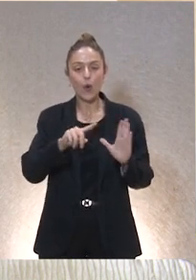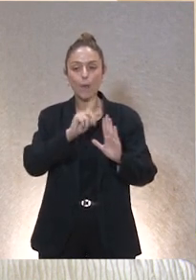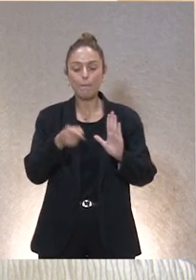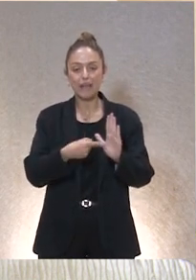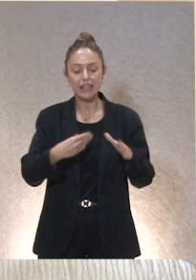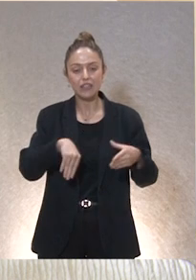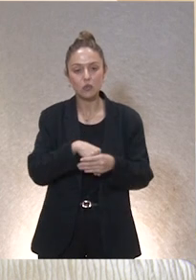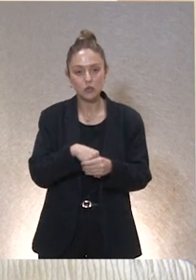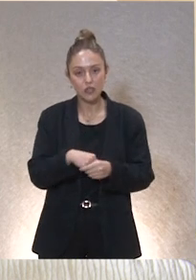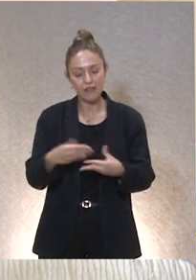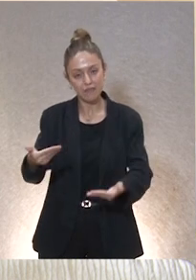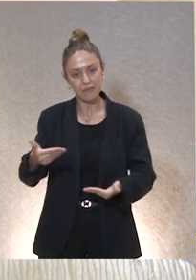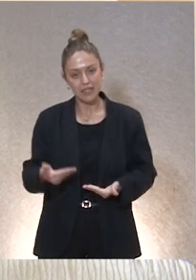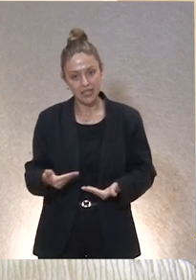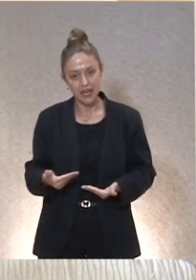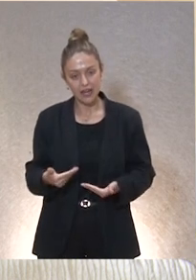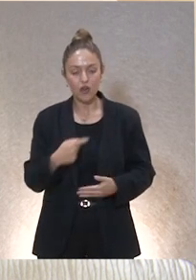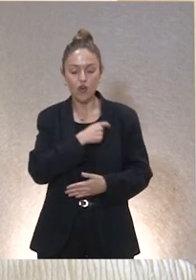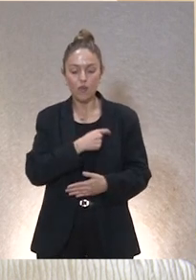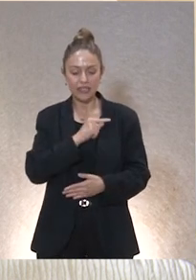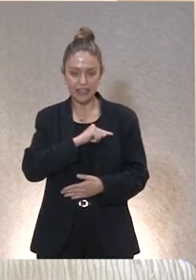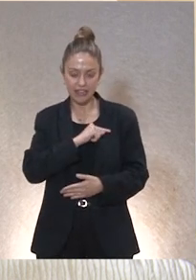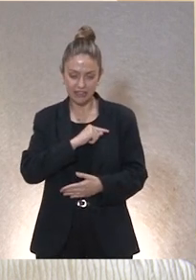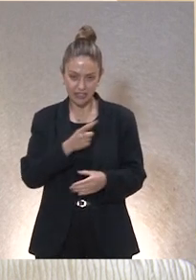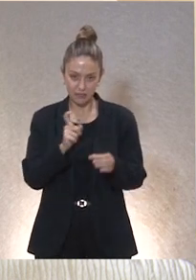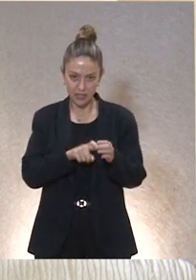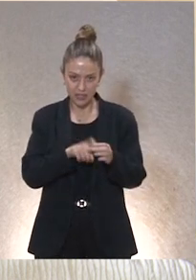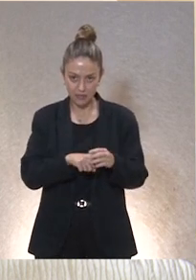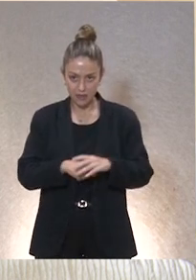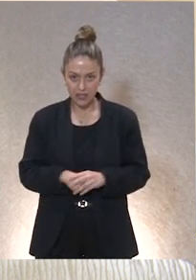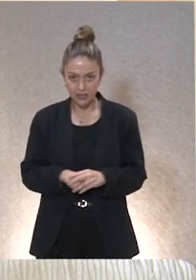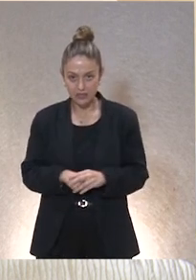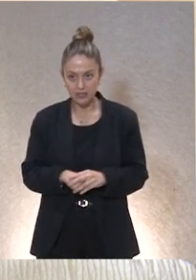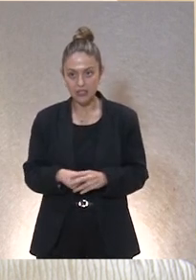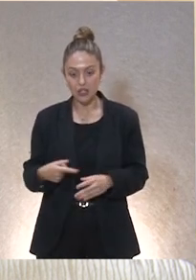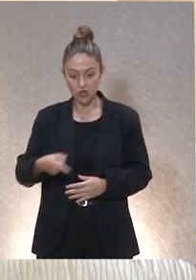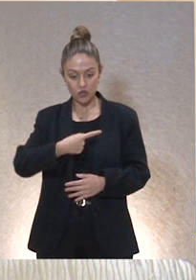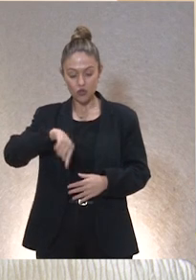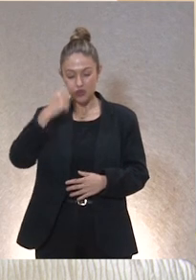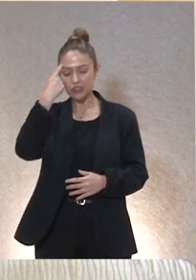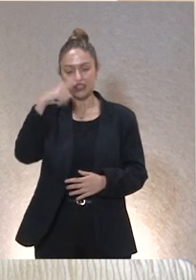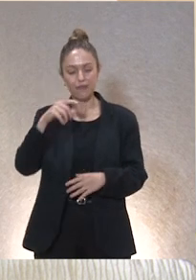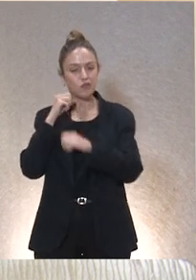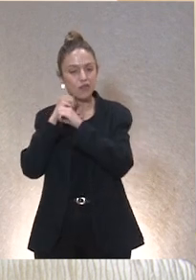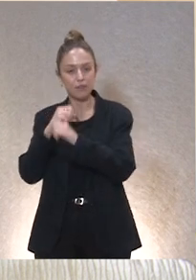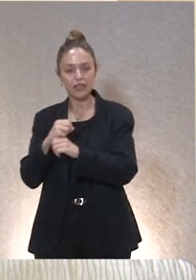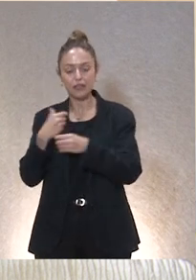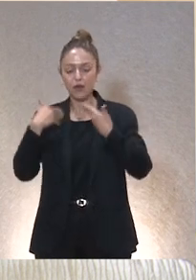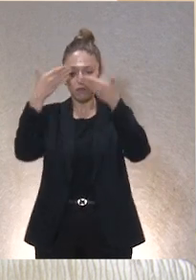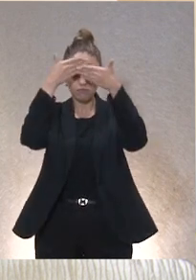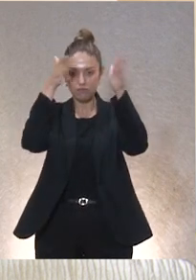invitarnos a participar en el comité de ética desde nuestra conciencia de seres dependientes nos abrimos